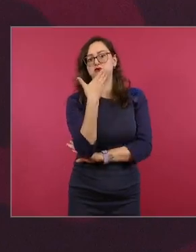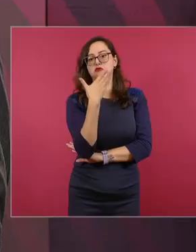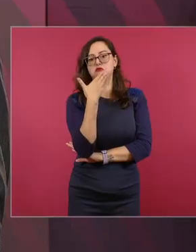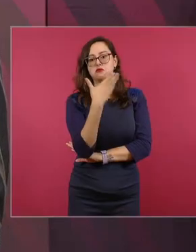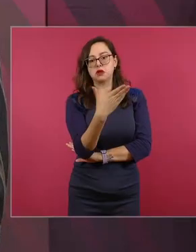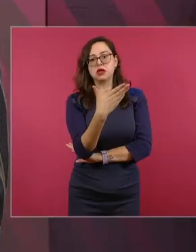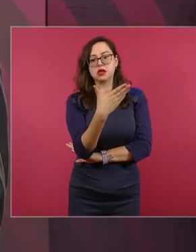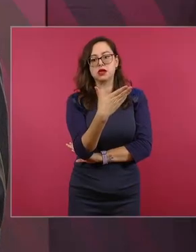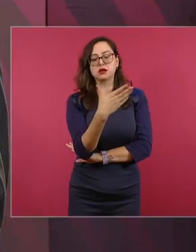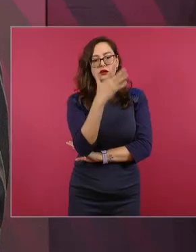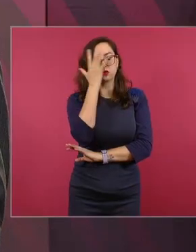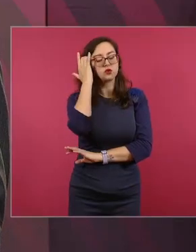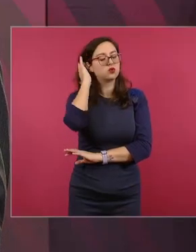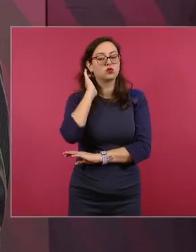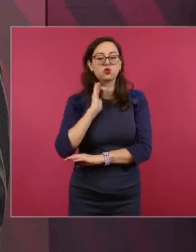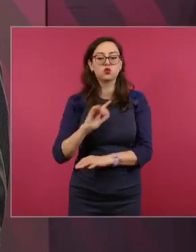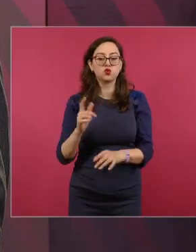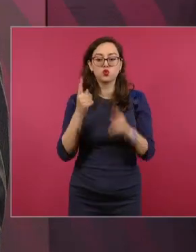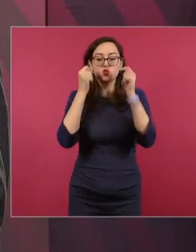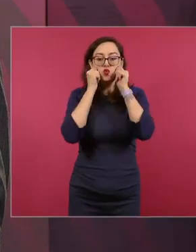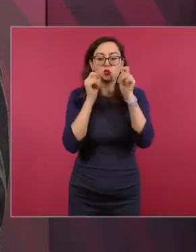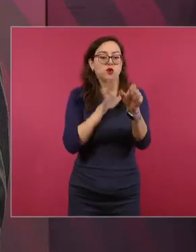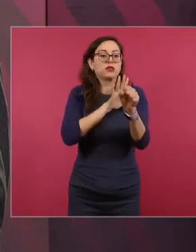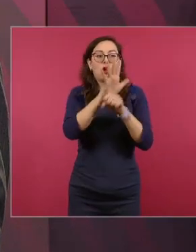incluso sin frontera.